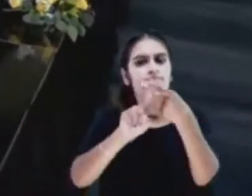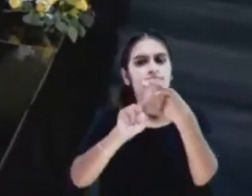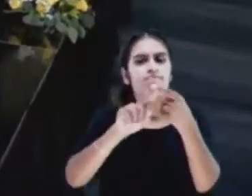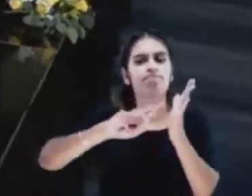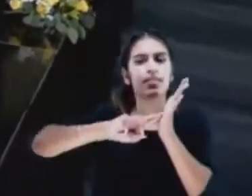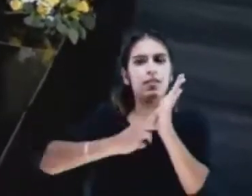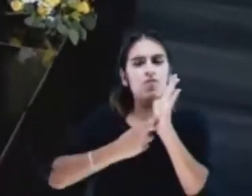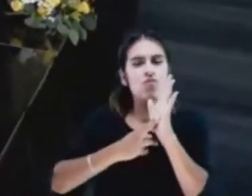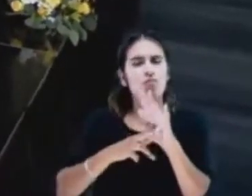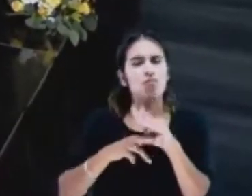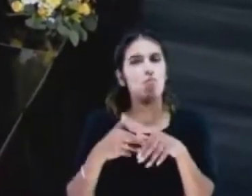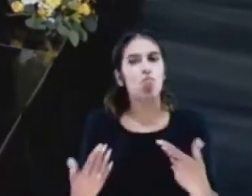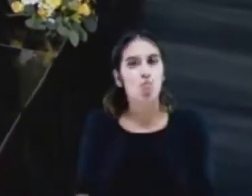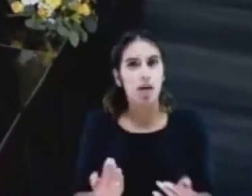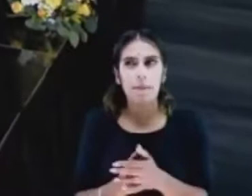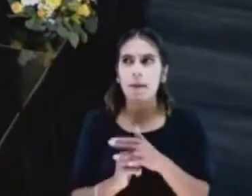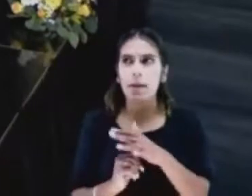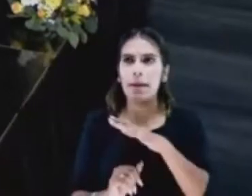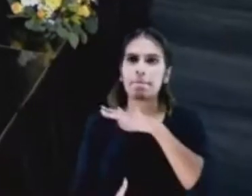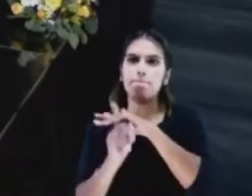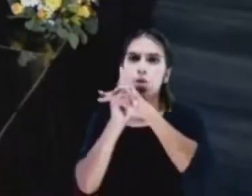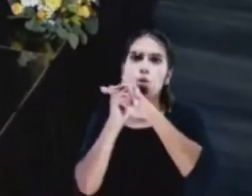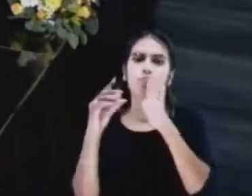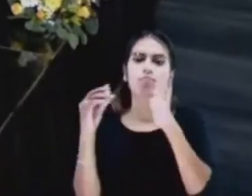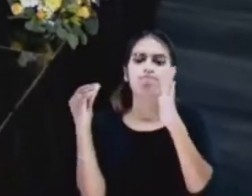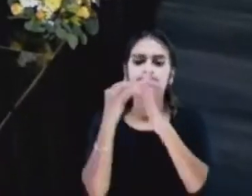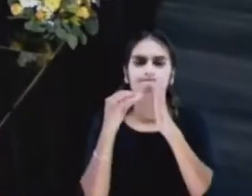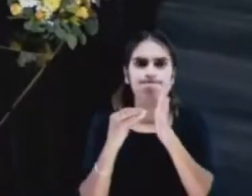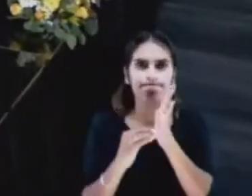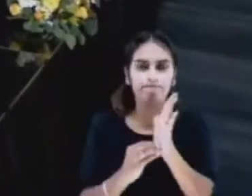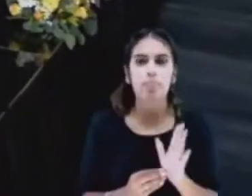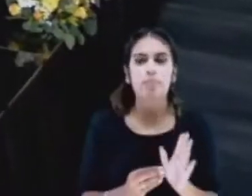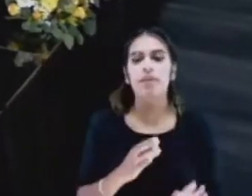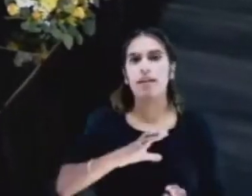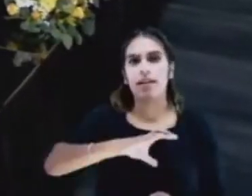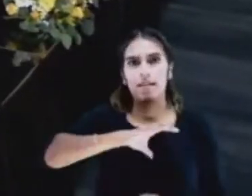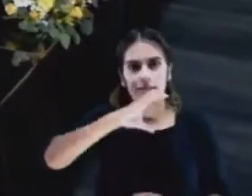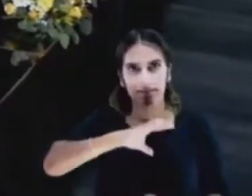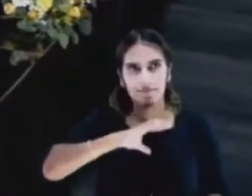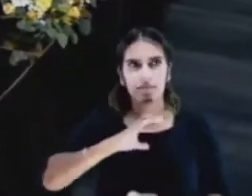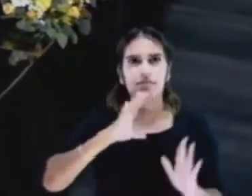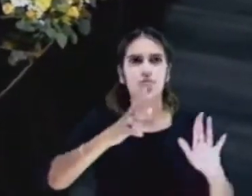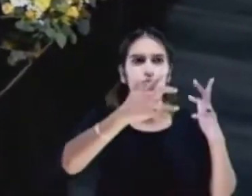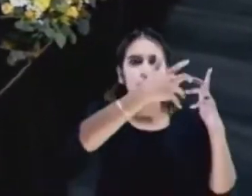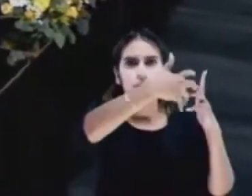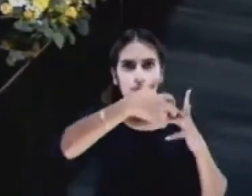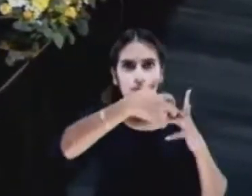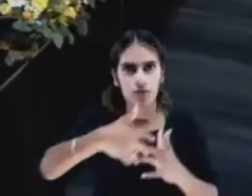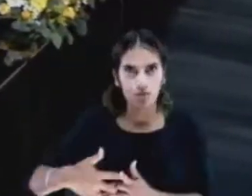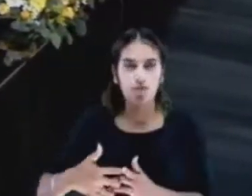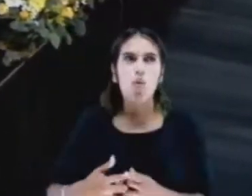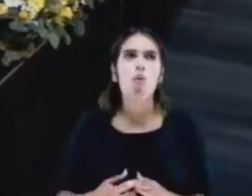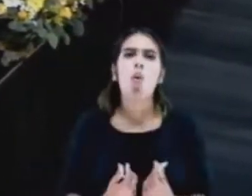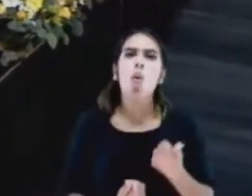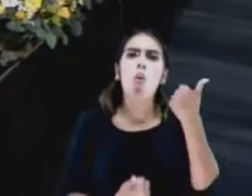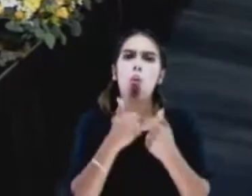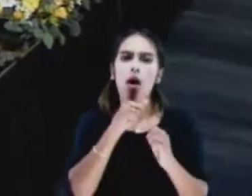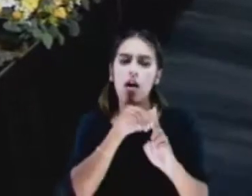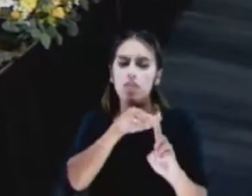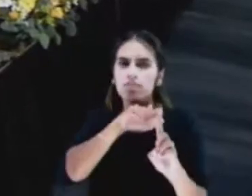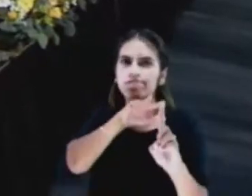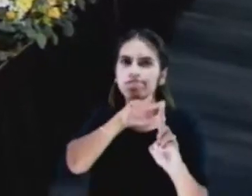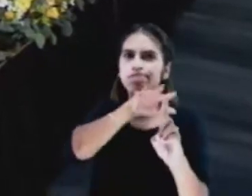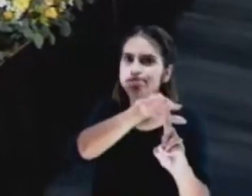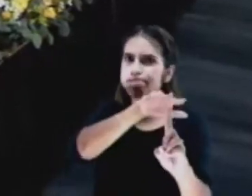del contenido y características de la función creo que es muy importante de su incidencia en los procesos contenciosos